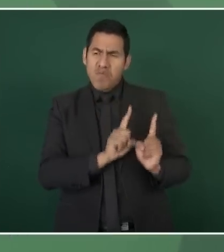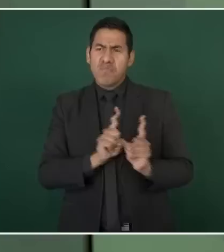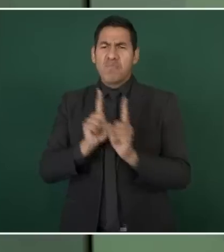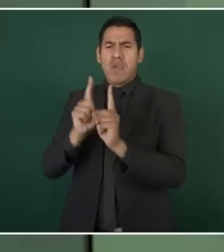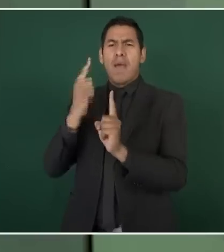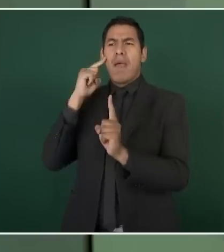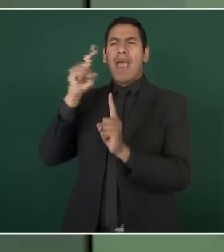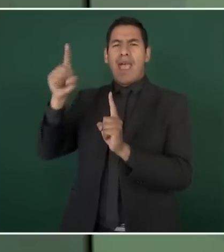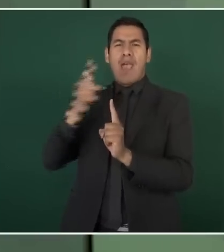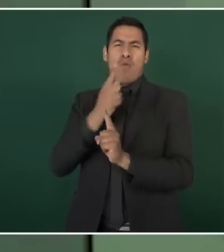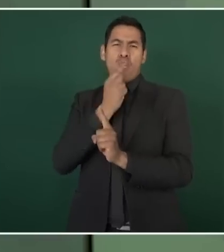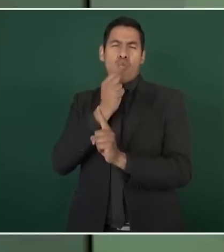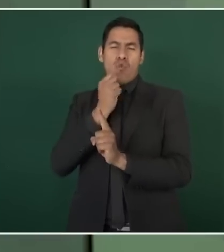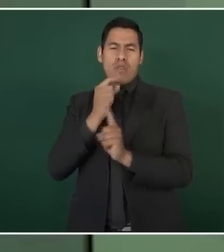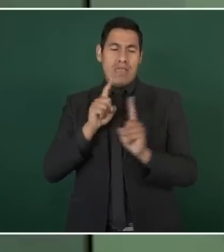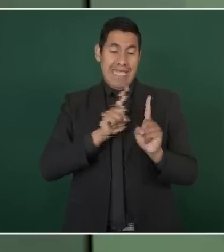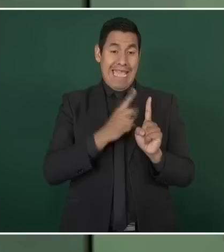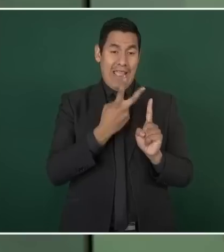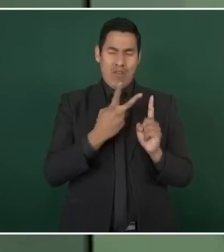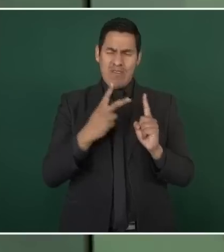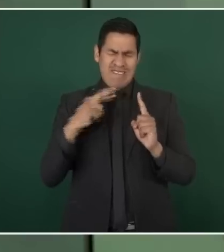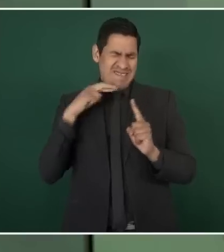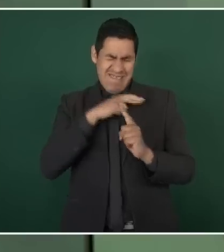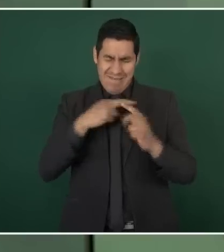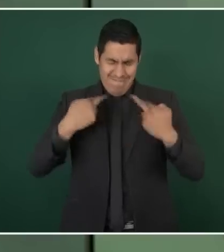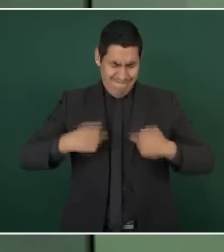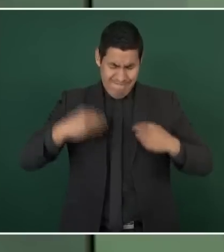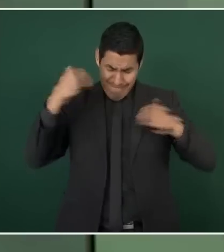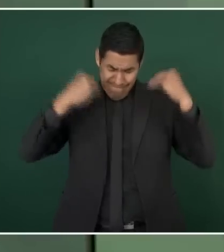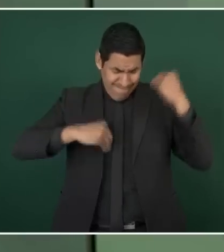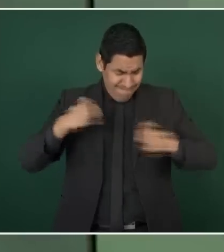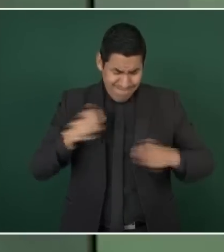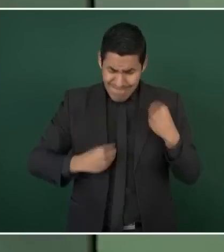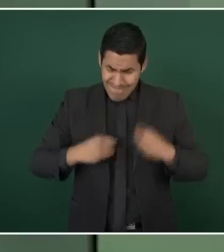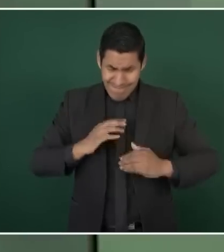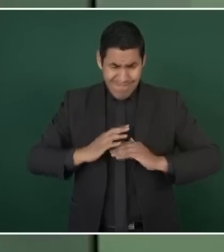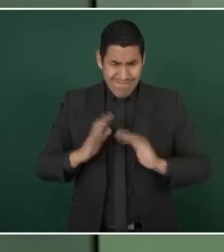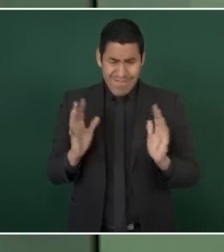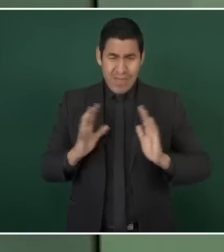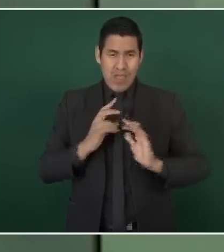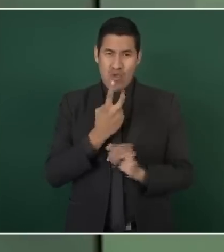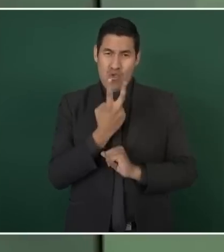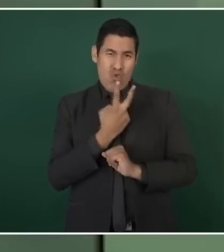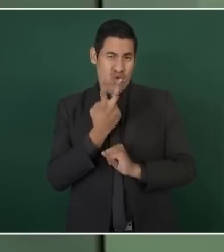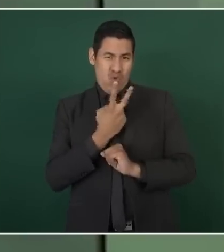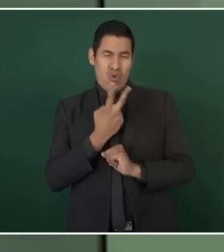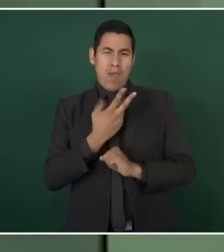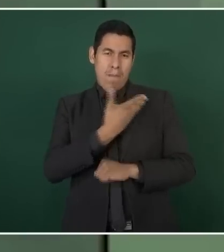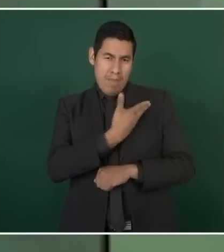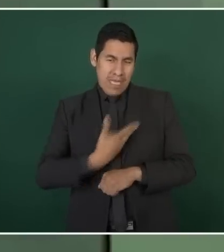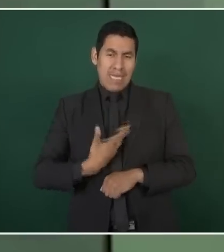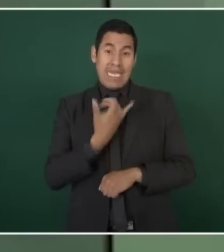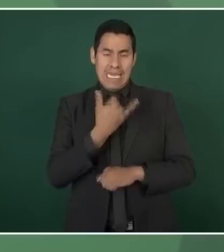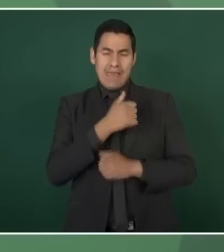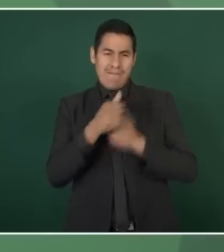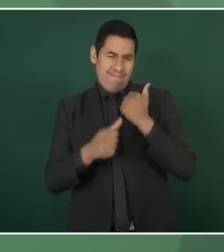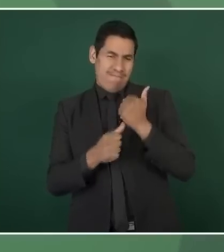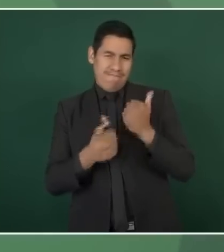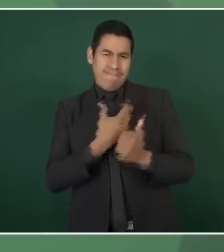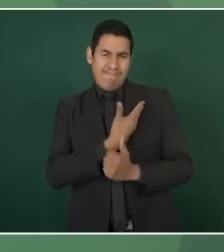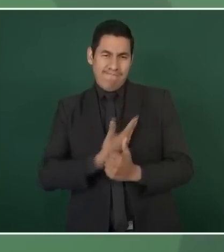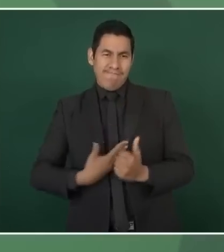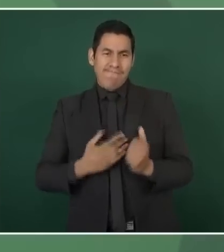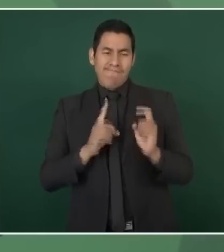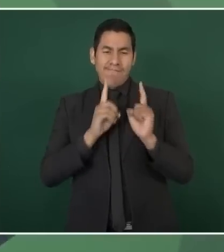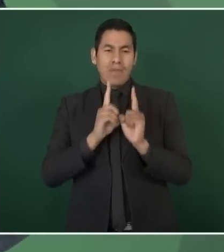Se visten apresuradamente el presidente, el vicepresidente, y se despiden